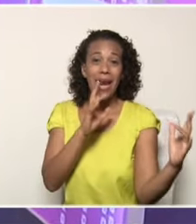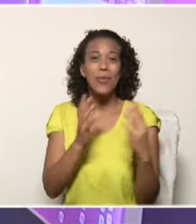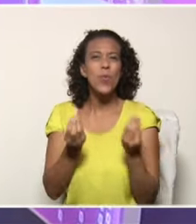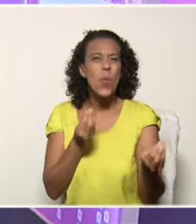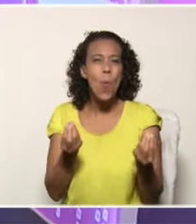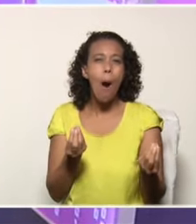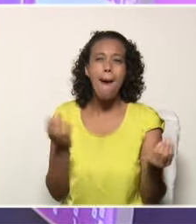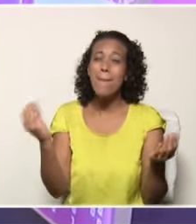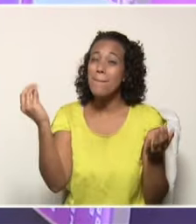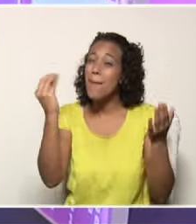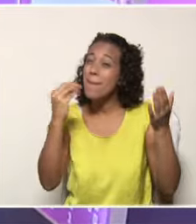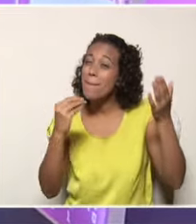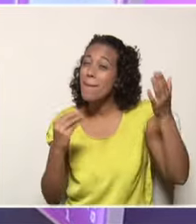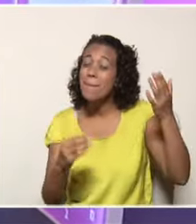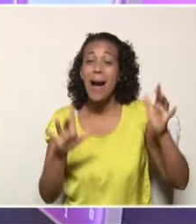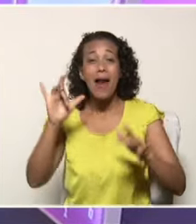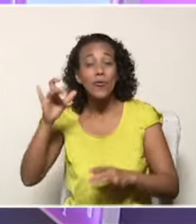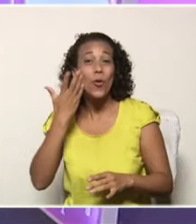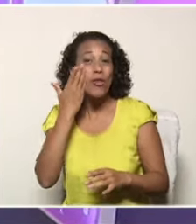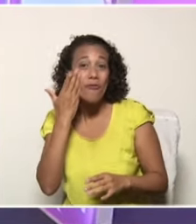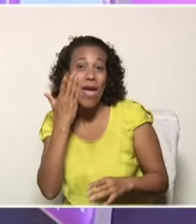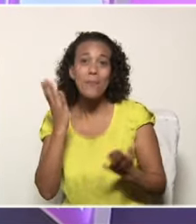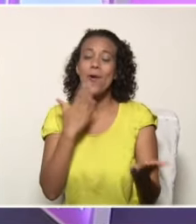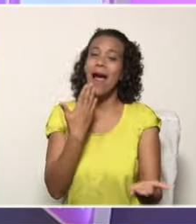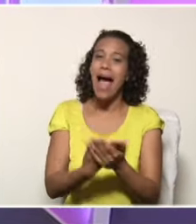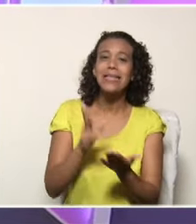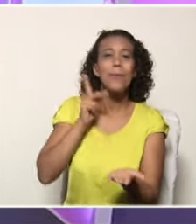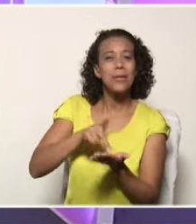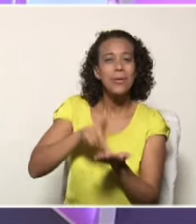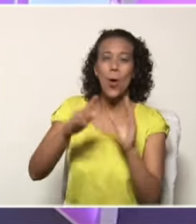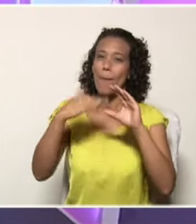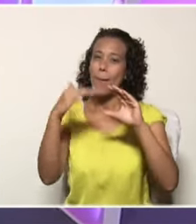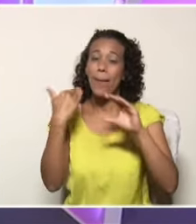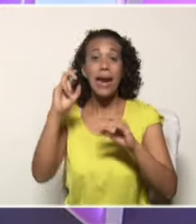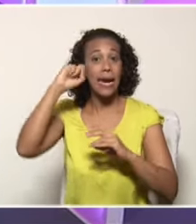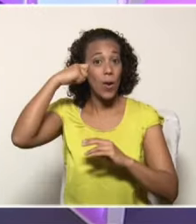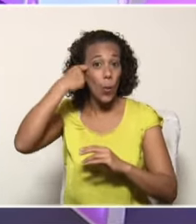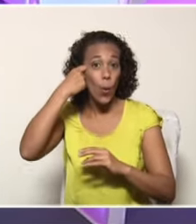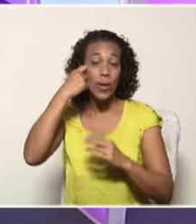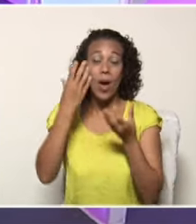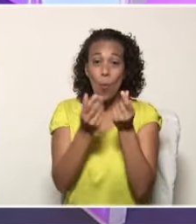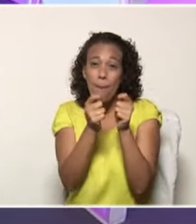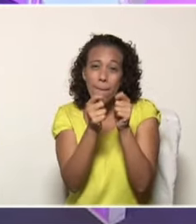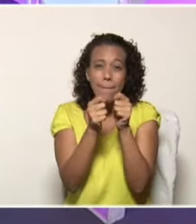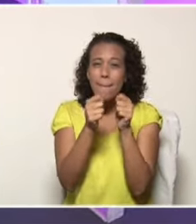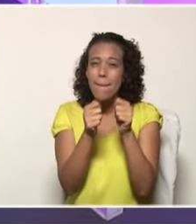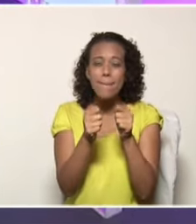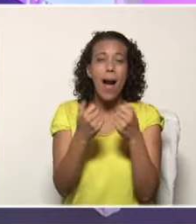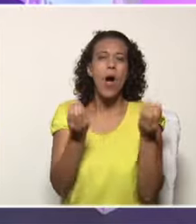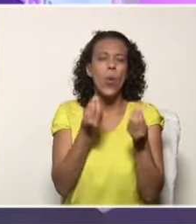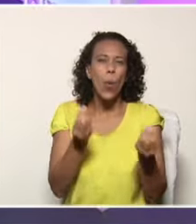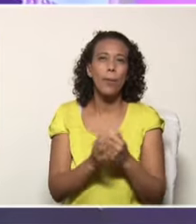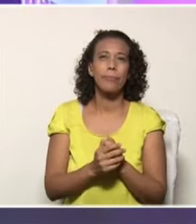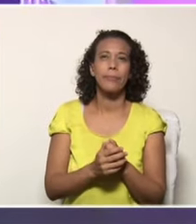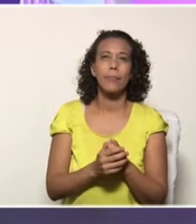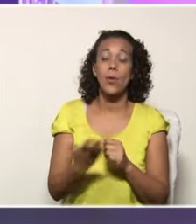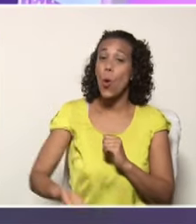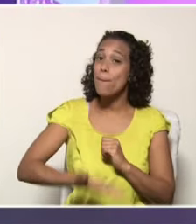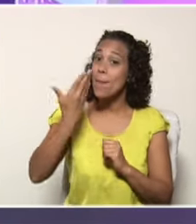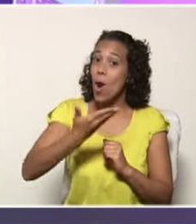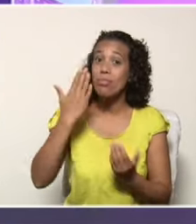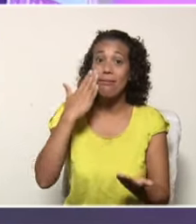que está creciendo cada día gracias a la participación de todos ustedes. Recuerden que nos pueden escribir en todas nuestras redes sociales, pero lo